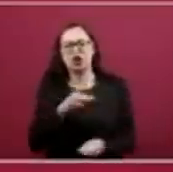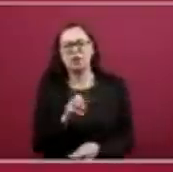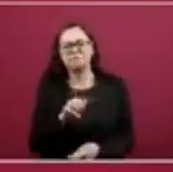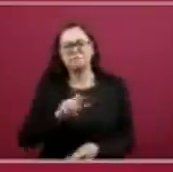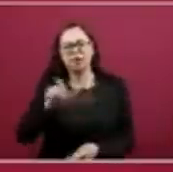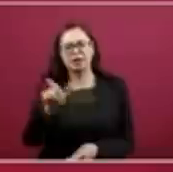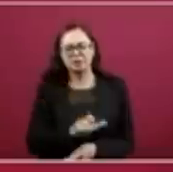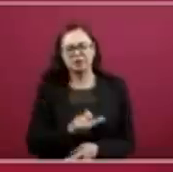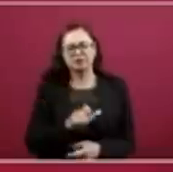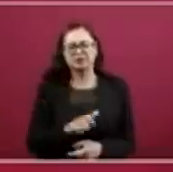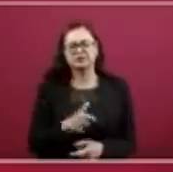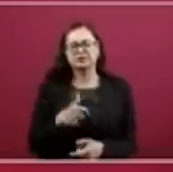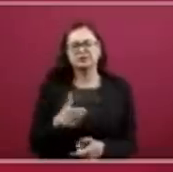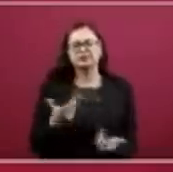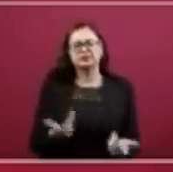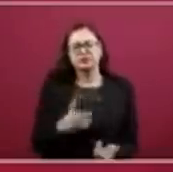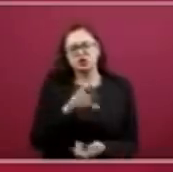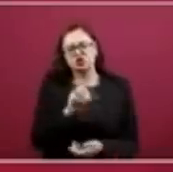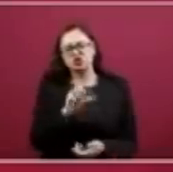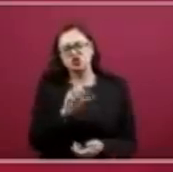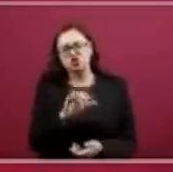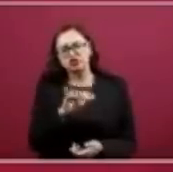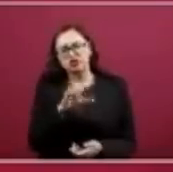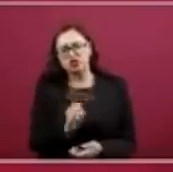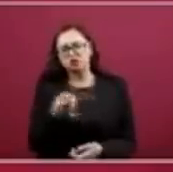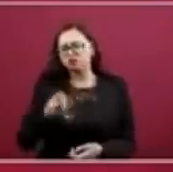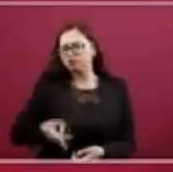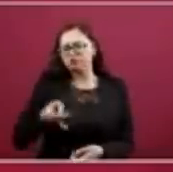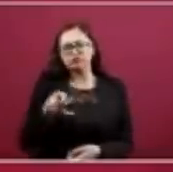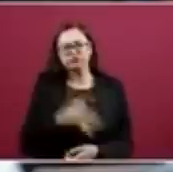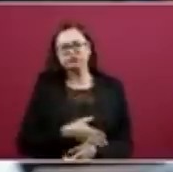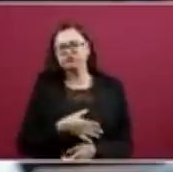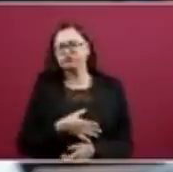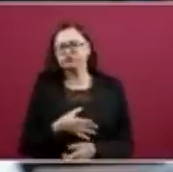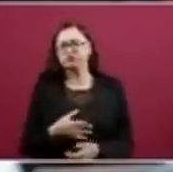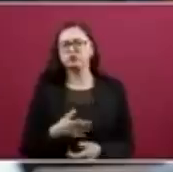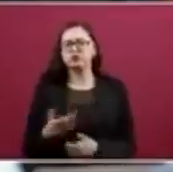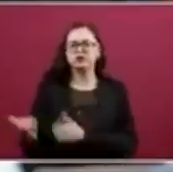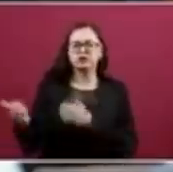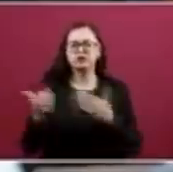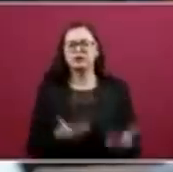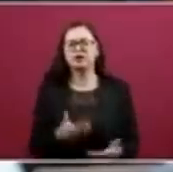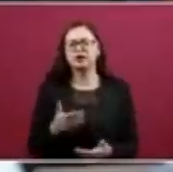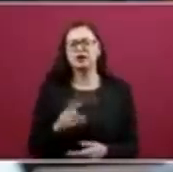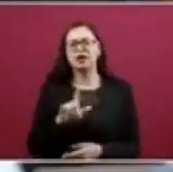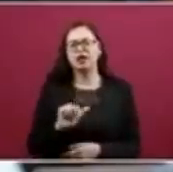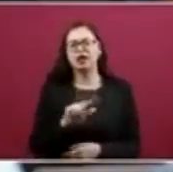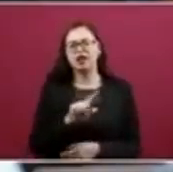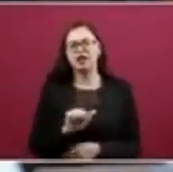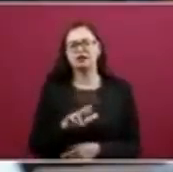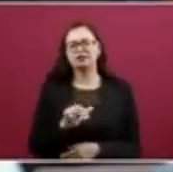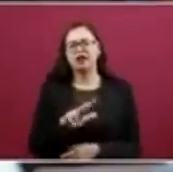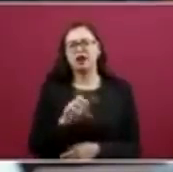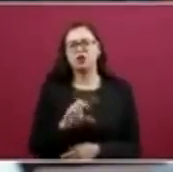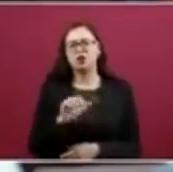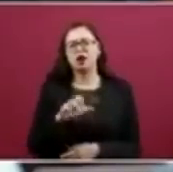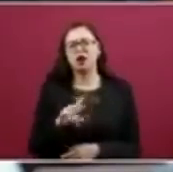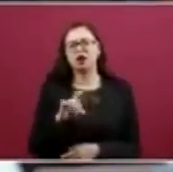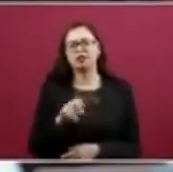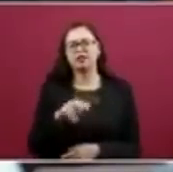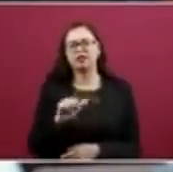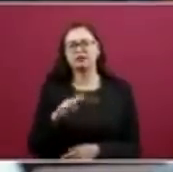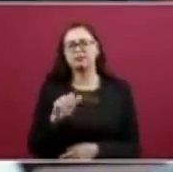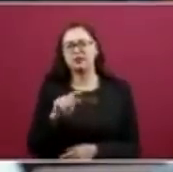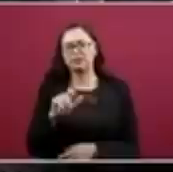que Rocío perdió y que va a llegar Lázaro Cárdenas Batel a la Secretaría de Energía. Quisiera saber